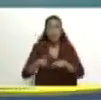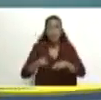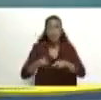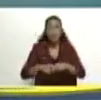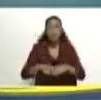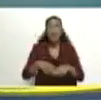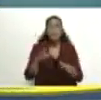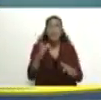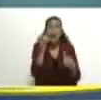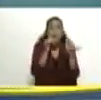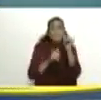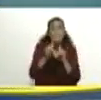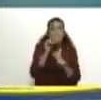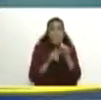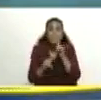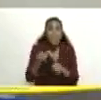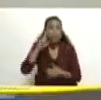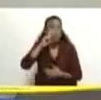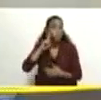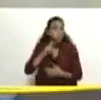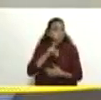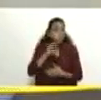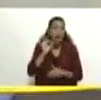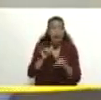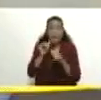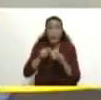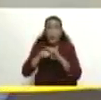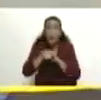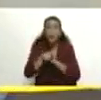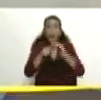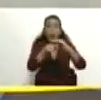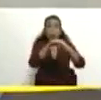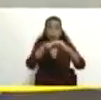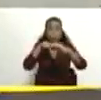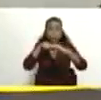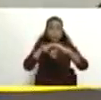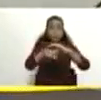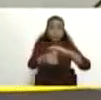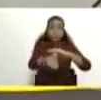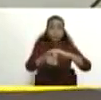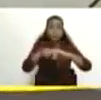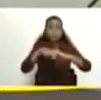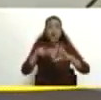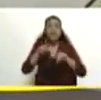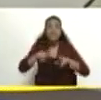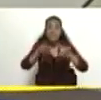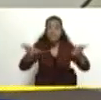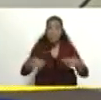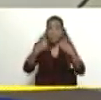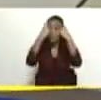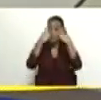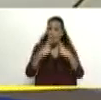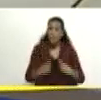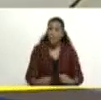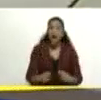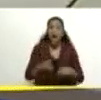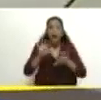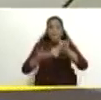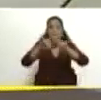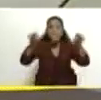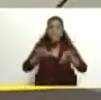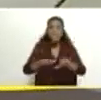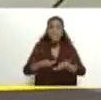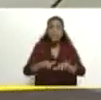tiene equipo de rayos X, ya estamos reinaugurando también el servicio de tomografía axial computarizada,